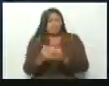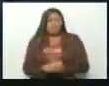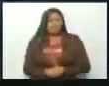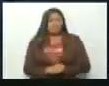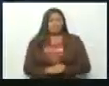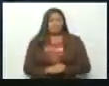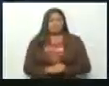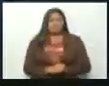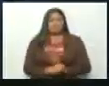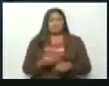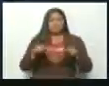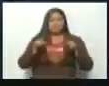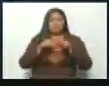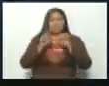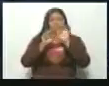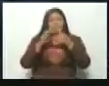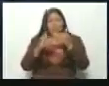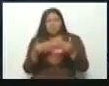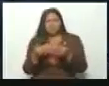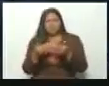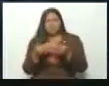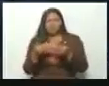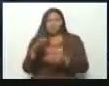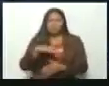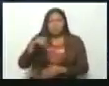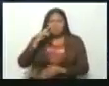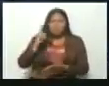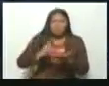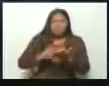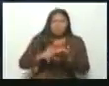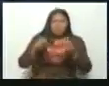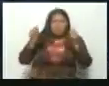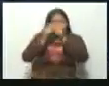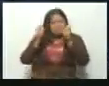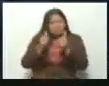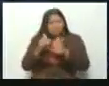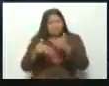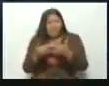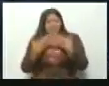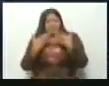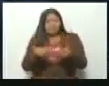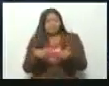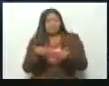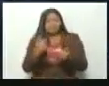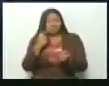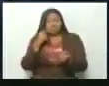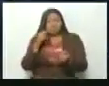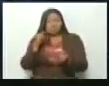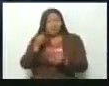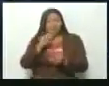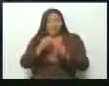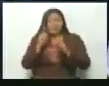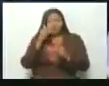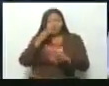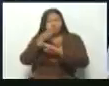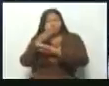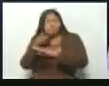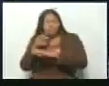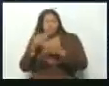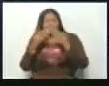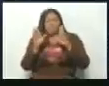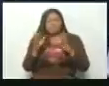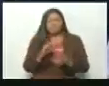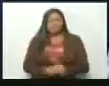rompe ese mito de la franquicia y en donde realmente somos un sistema entendiendo que cada uno llega a un público. Entonces yo creo que